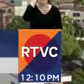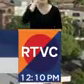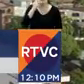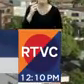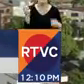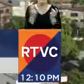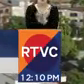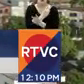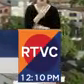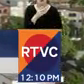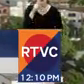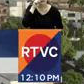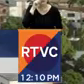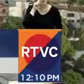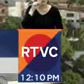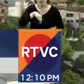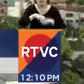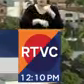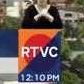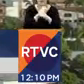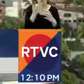sexual en Bucaramanga este año.